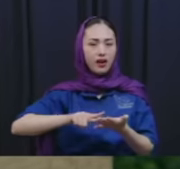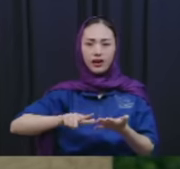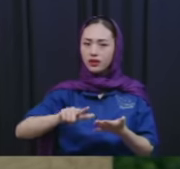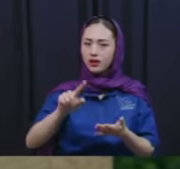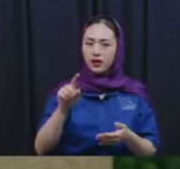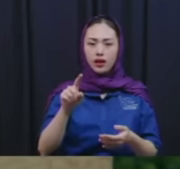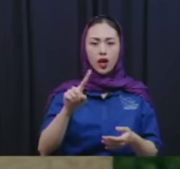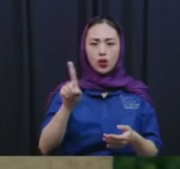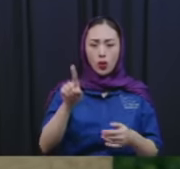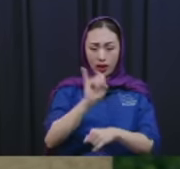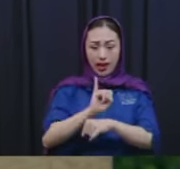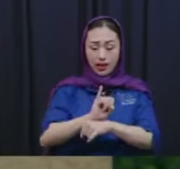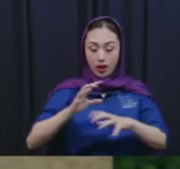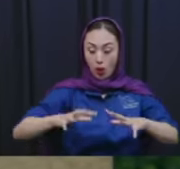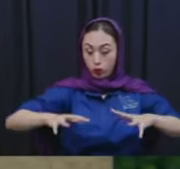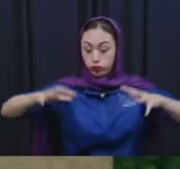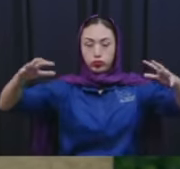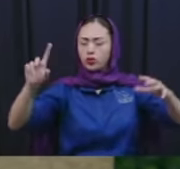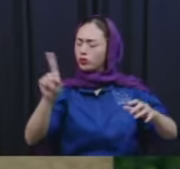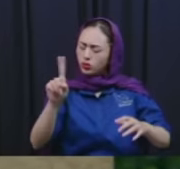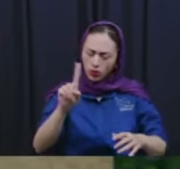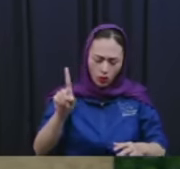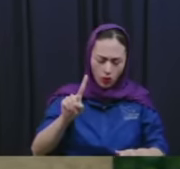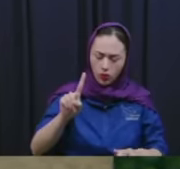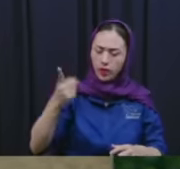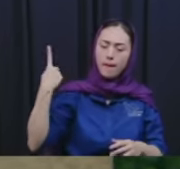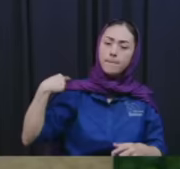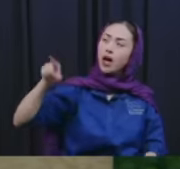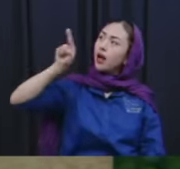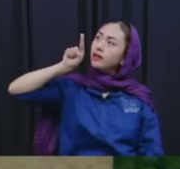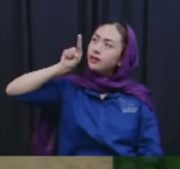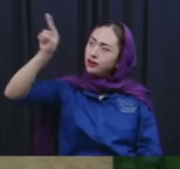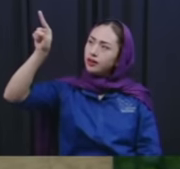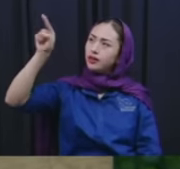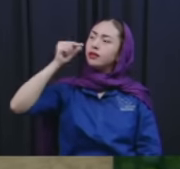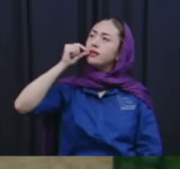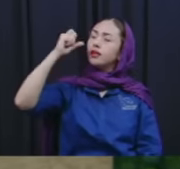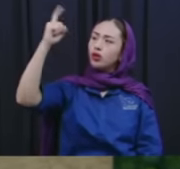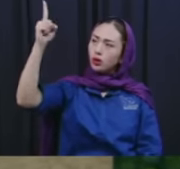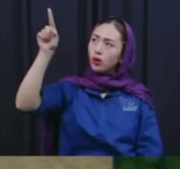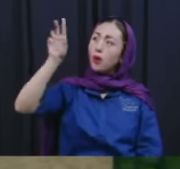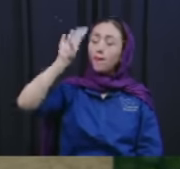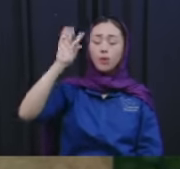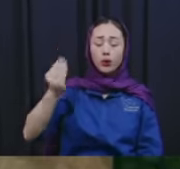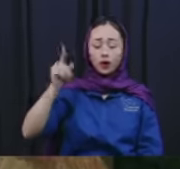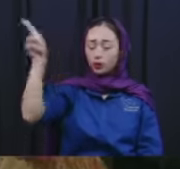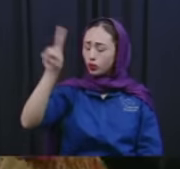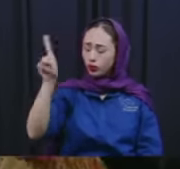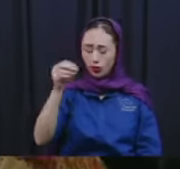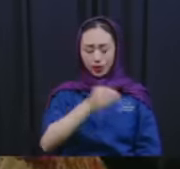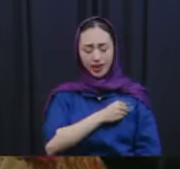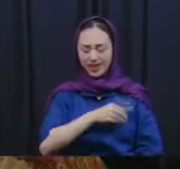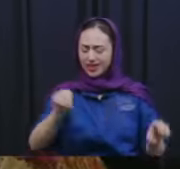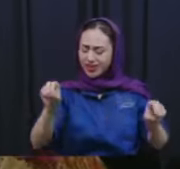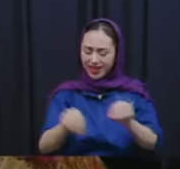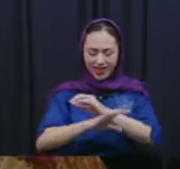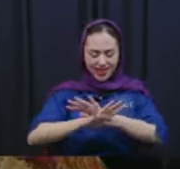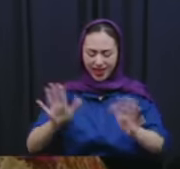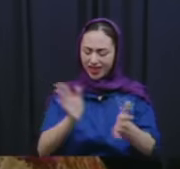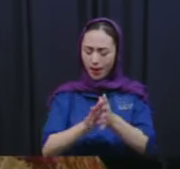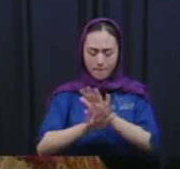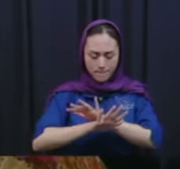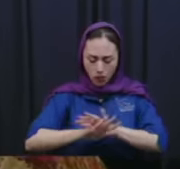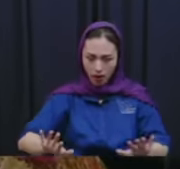grande ni una misión grande sino que para tu reino Padre santo porque sabemos que tú no quieres que ninguno perezca sino que todos